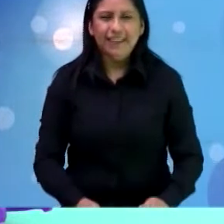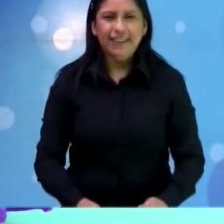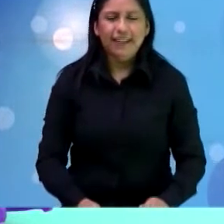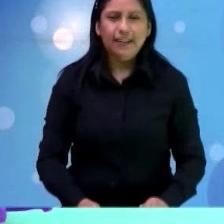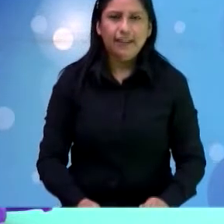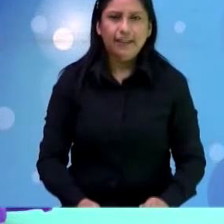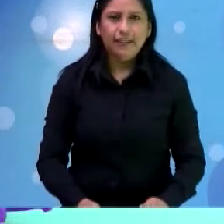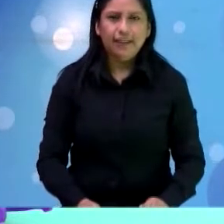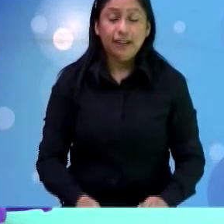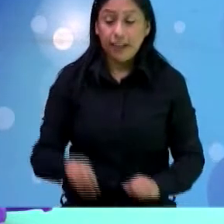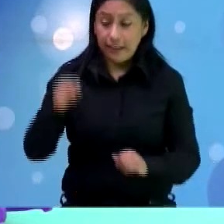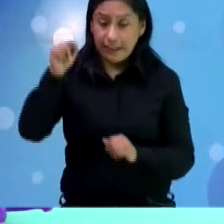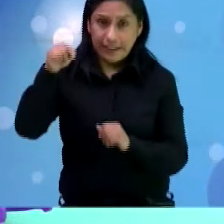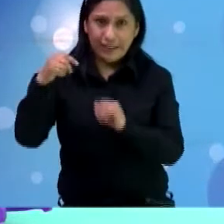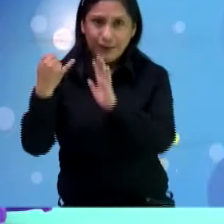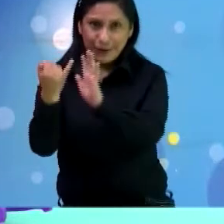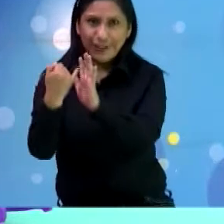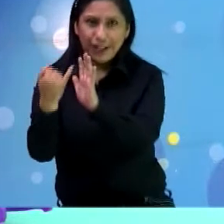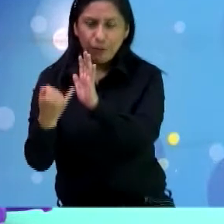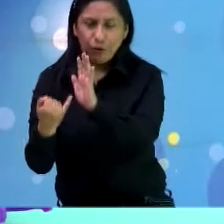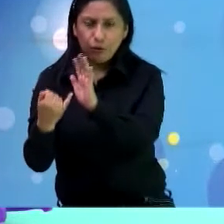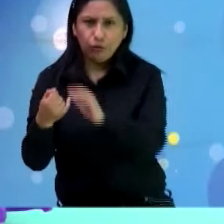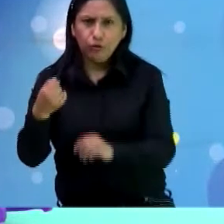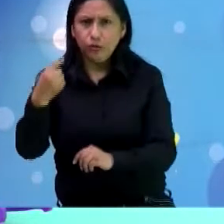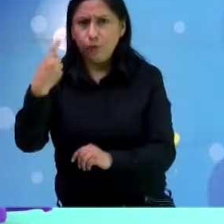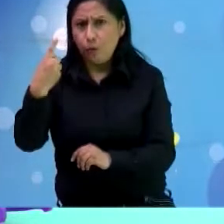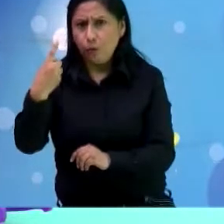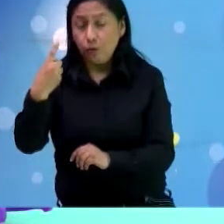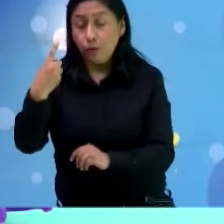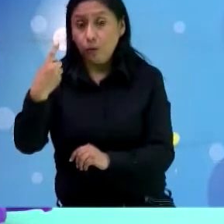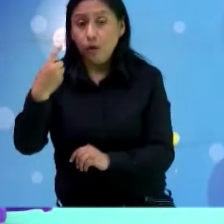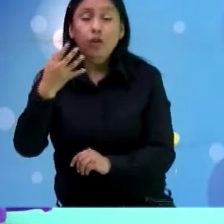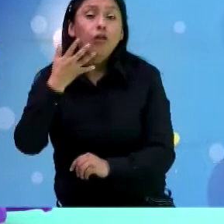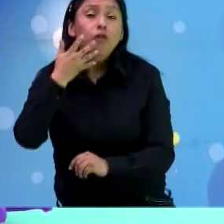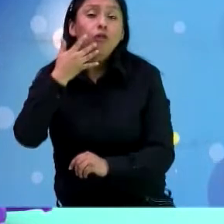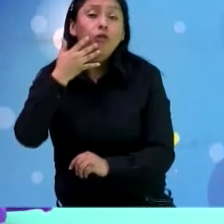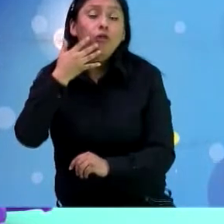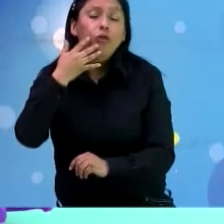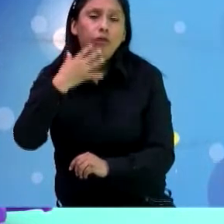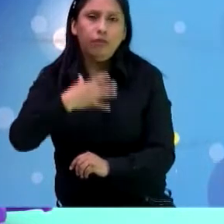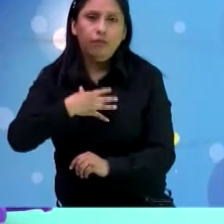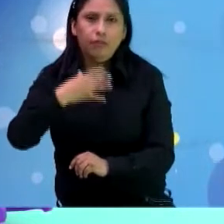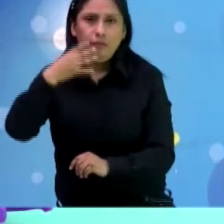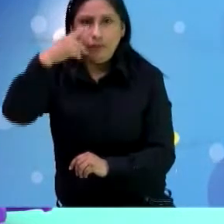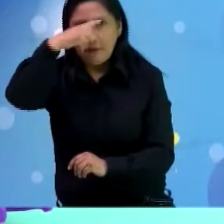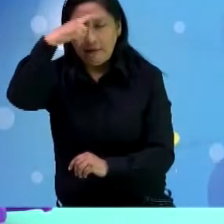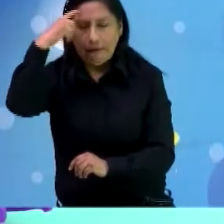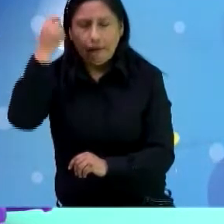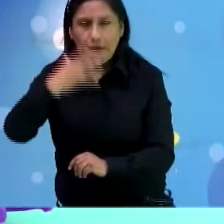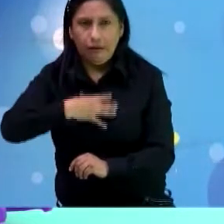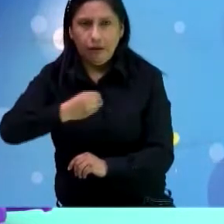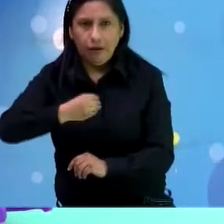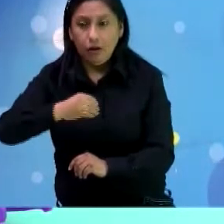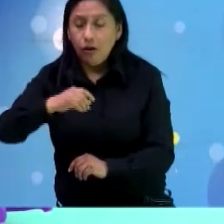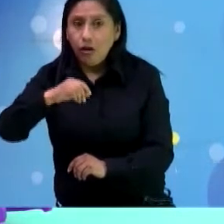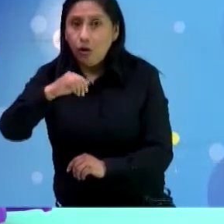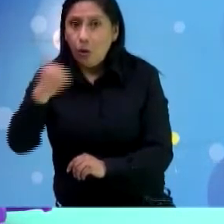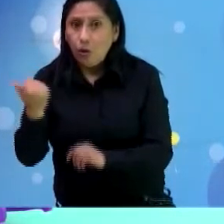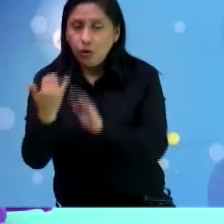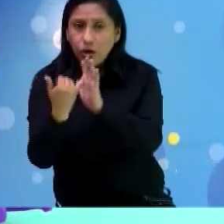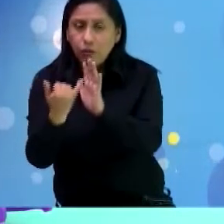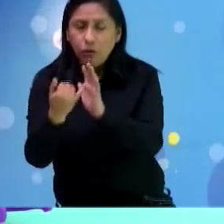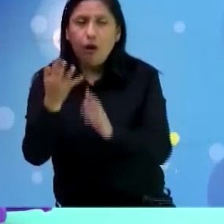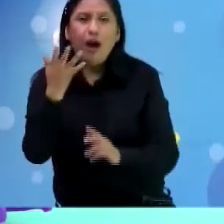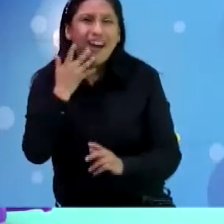Y estos dibujos, uno está en blanco y negro y el otro está a colores. Muy